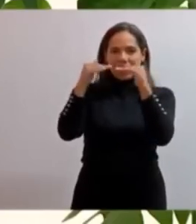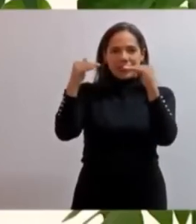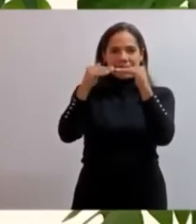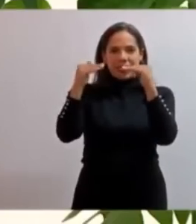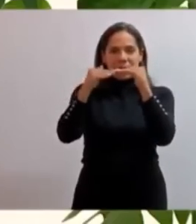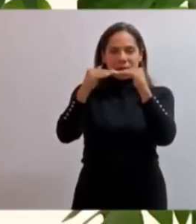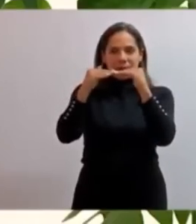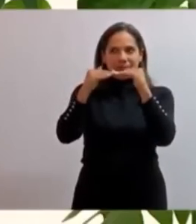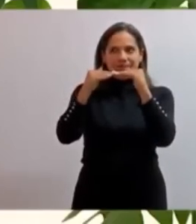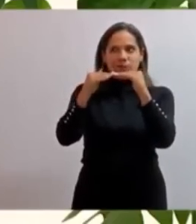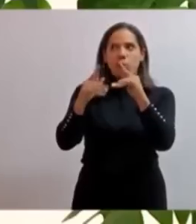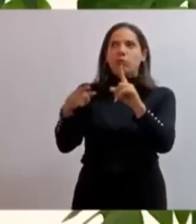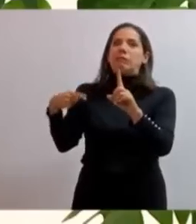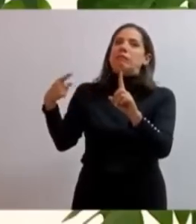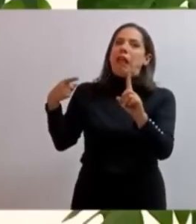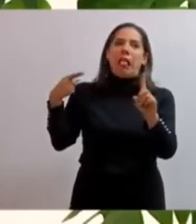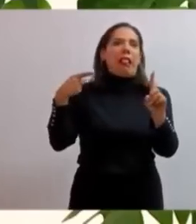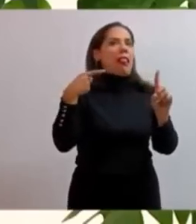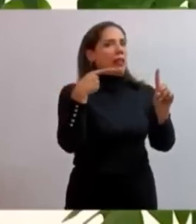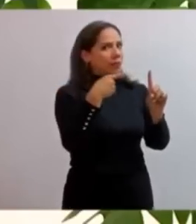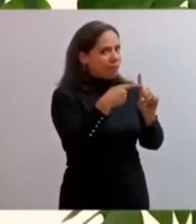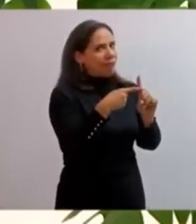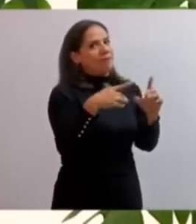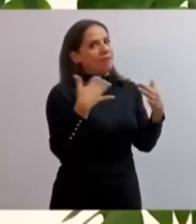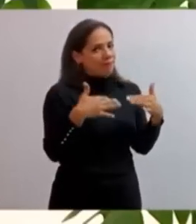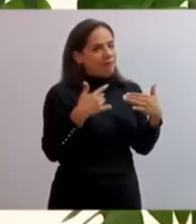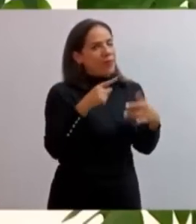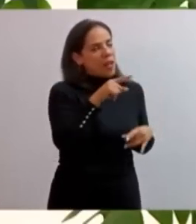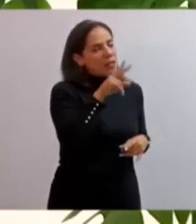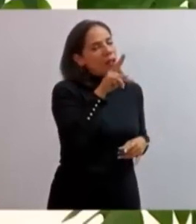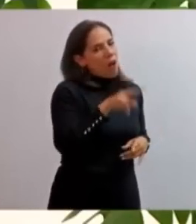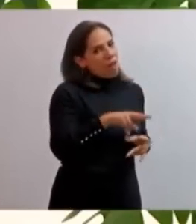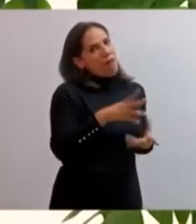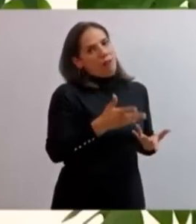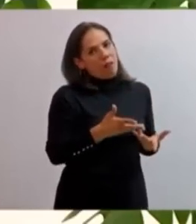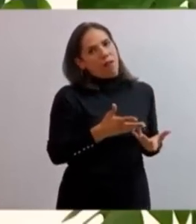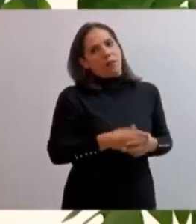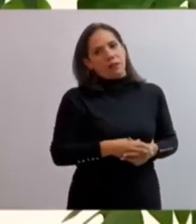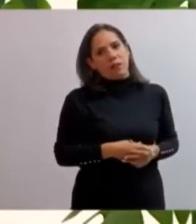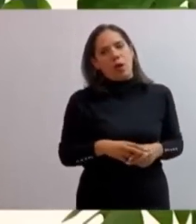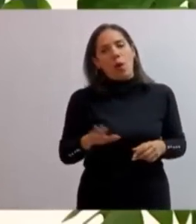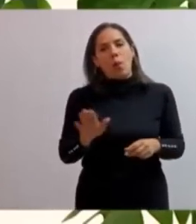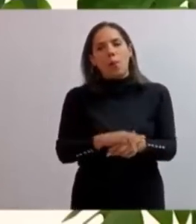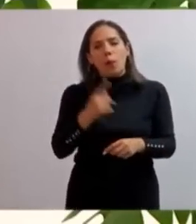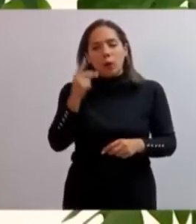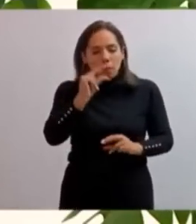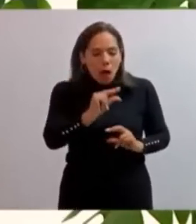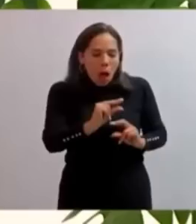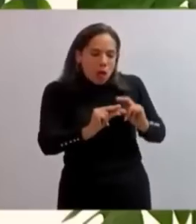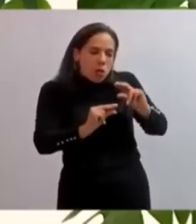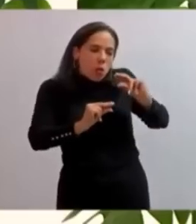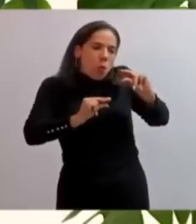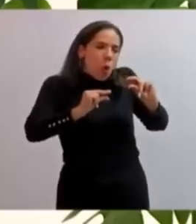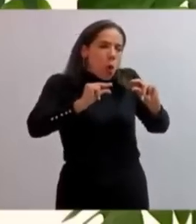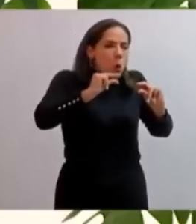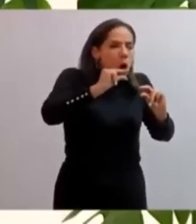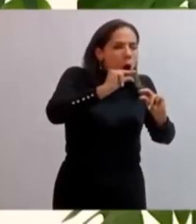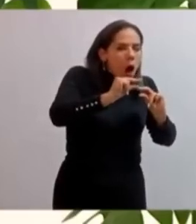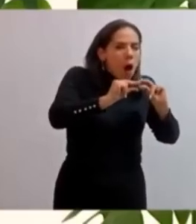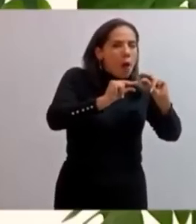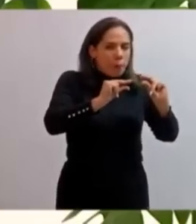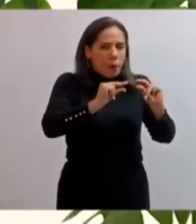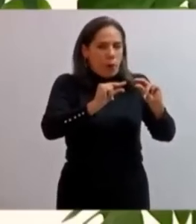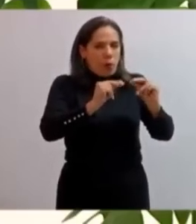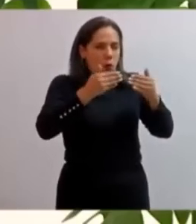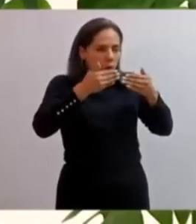tenemos un reto ahí fundamental que de alguna manera vamos poco a poco encontrando